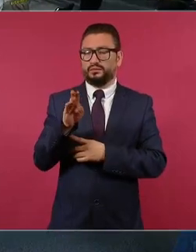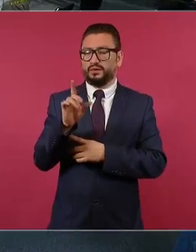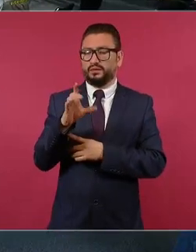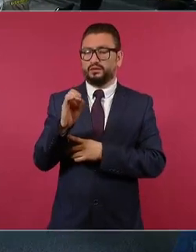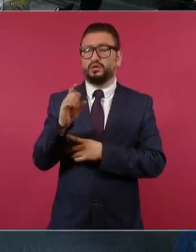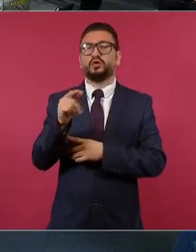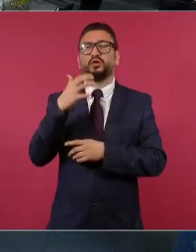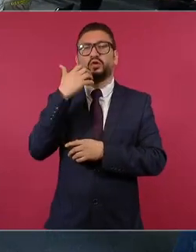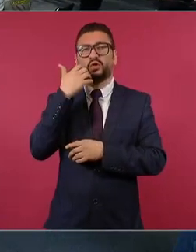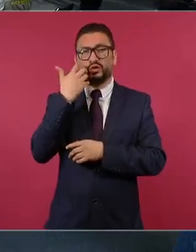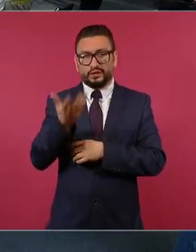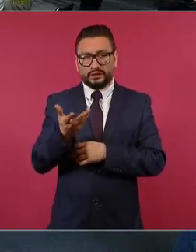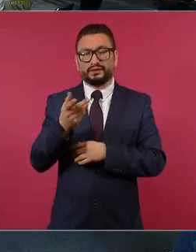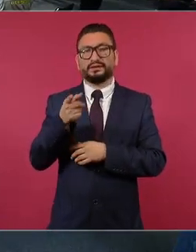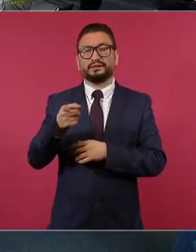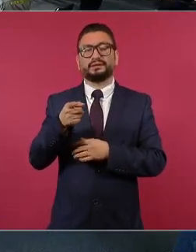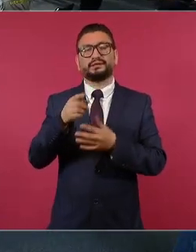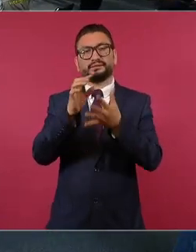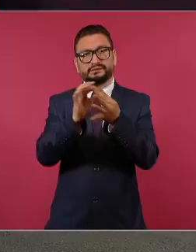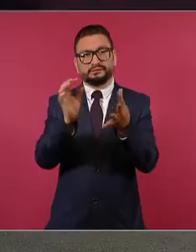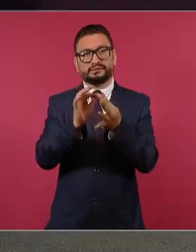hablar